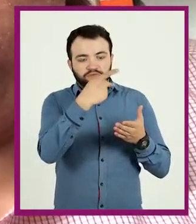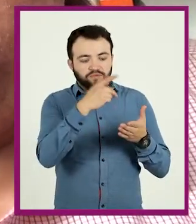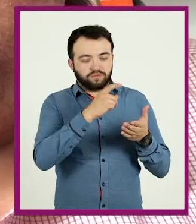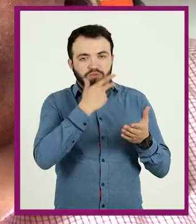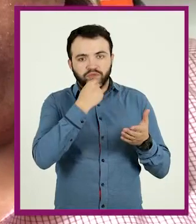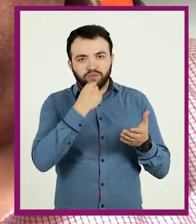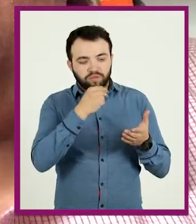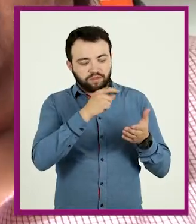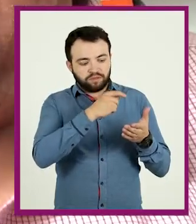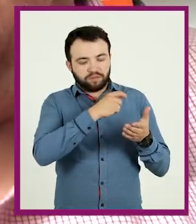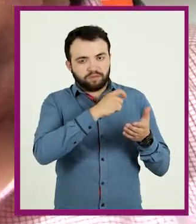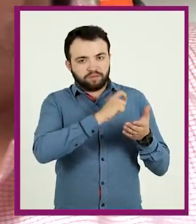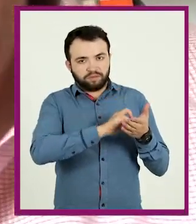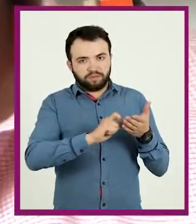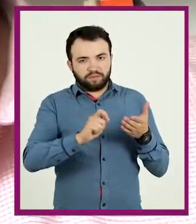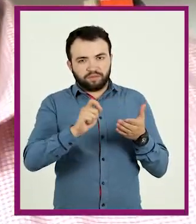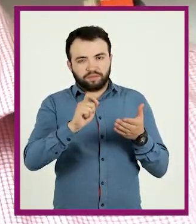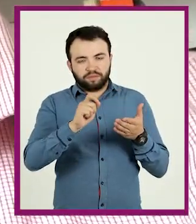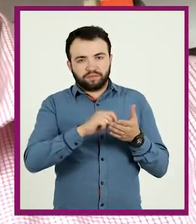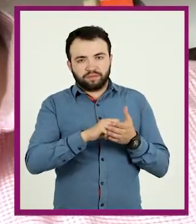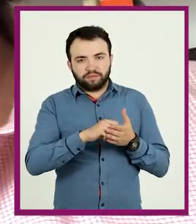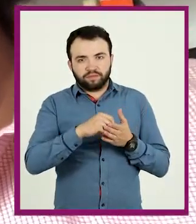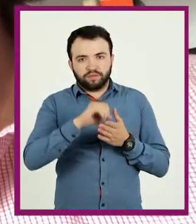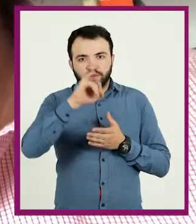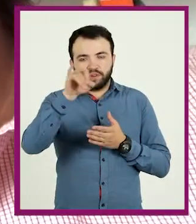Georges Simenon.